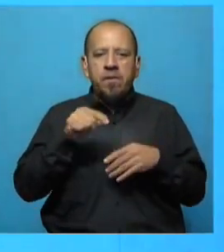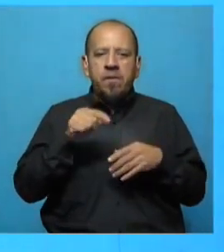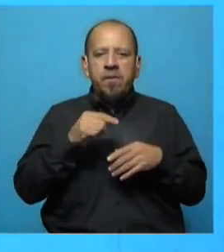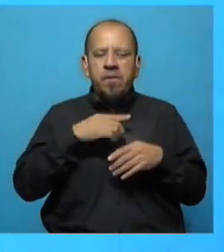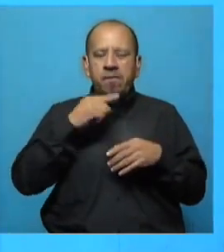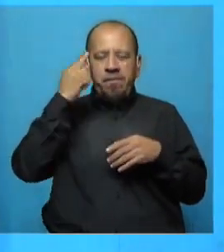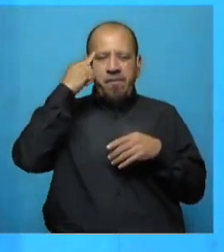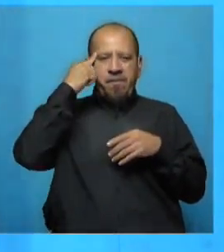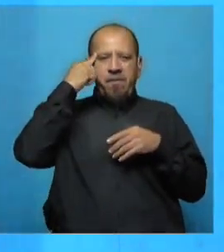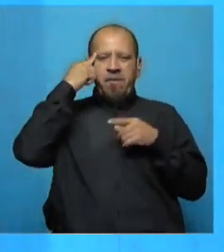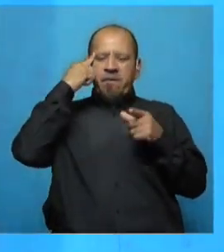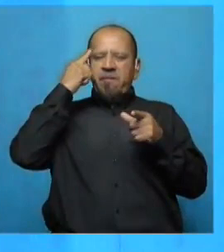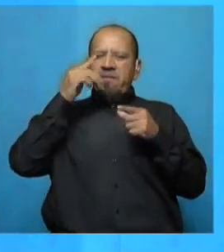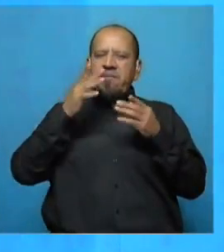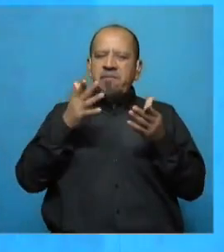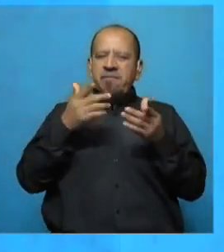Yo quiero pensar en